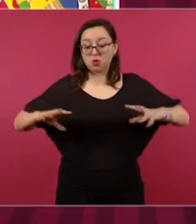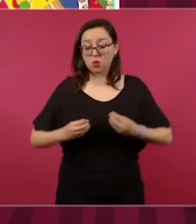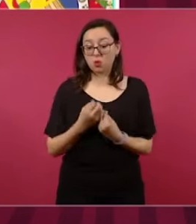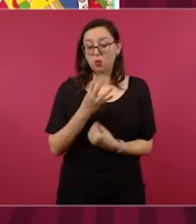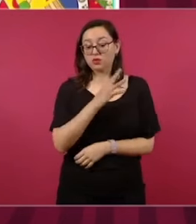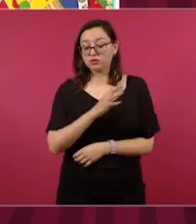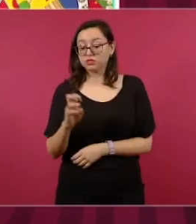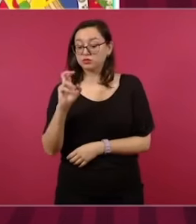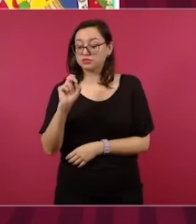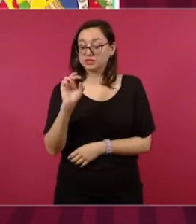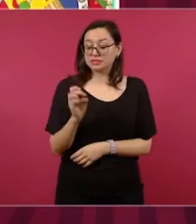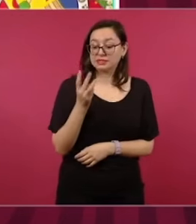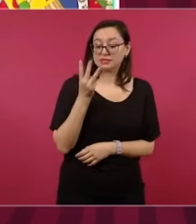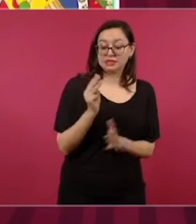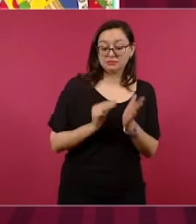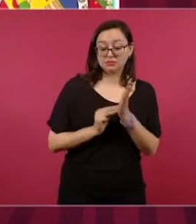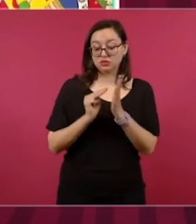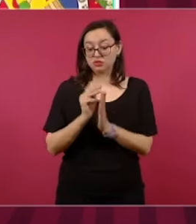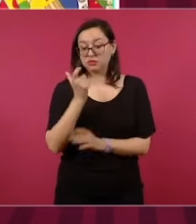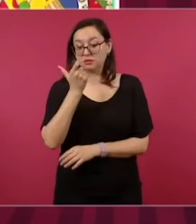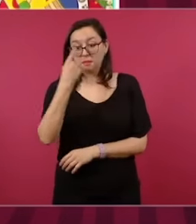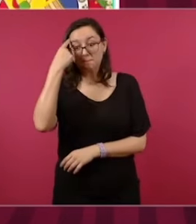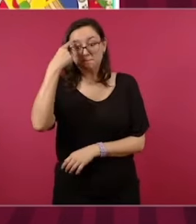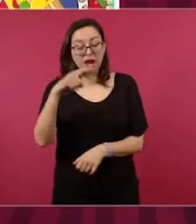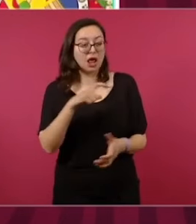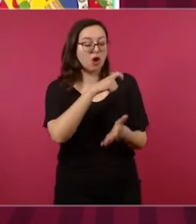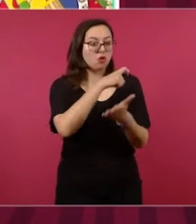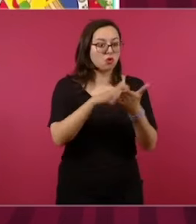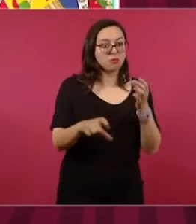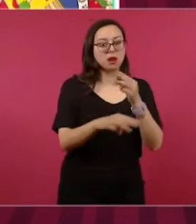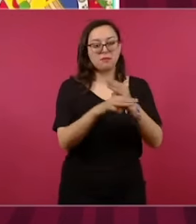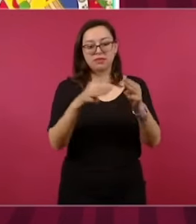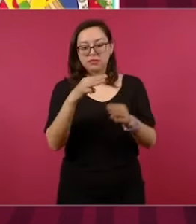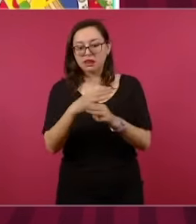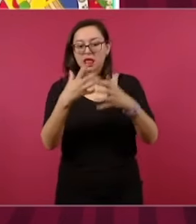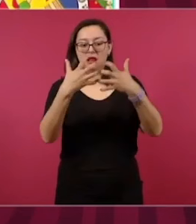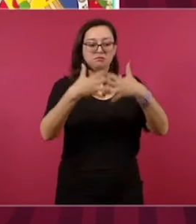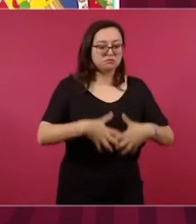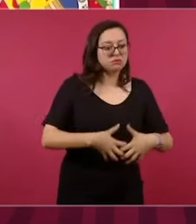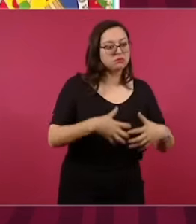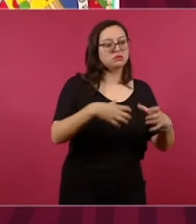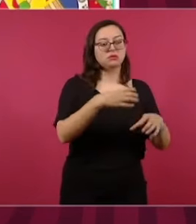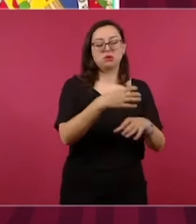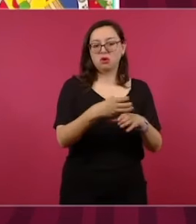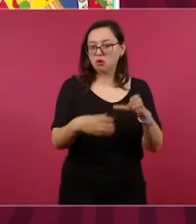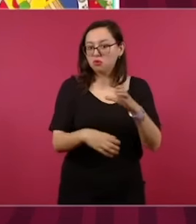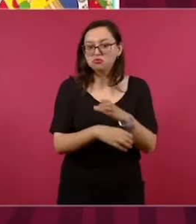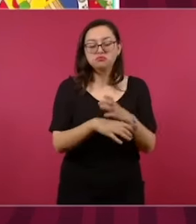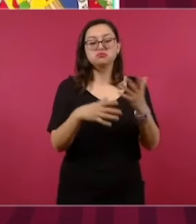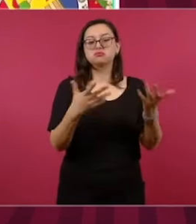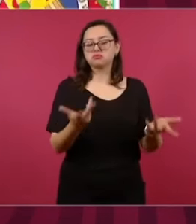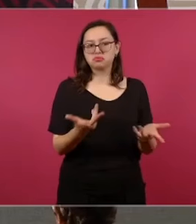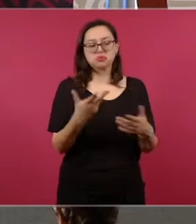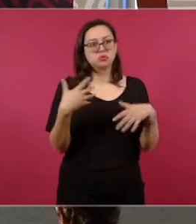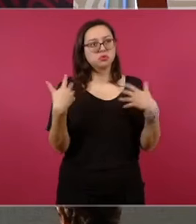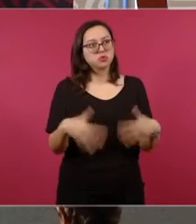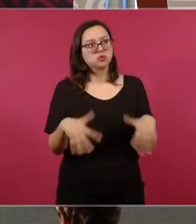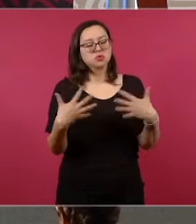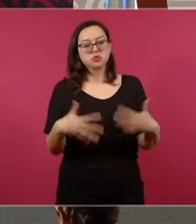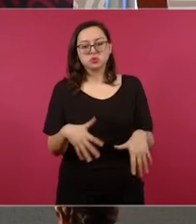433,000,000 de pesos para infraestructura, equipo médico y mobiliario de estas unidades. Muchas gracias, señor